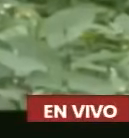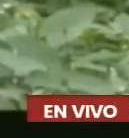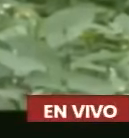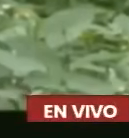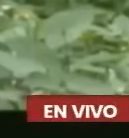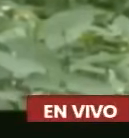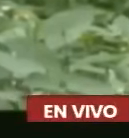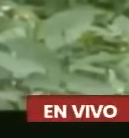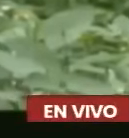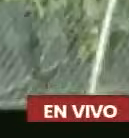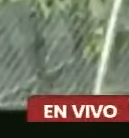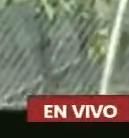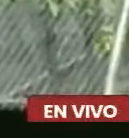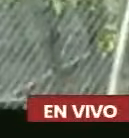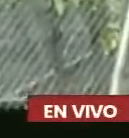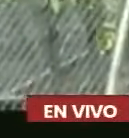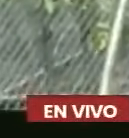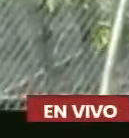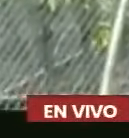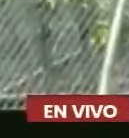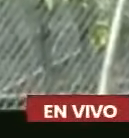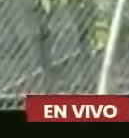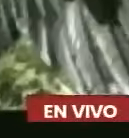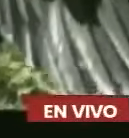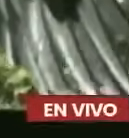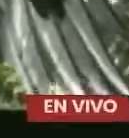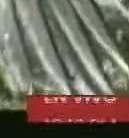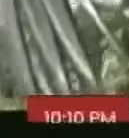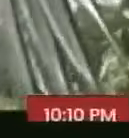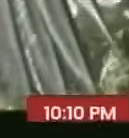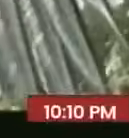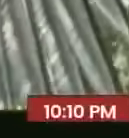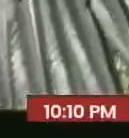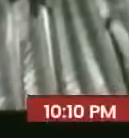fauna autóctona de Venezuela.